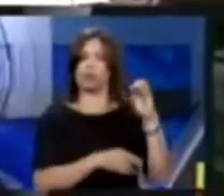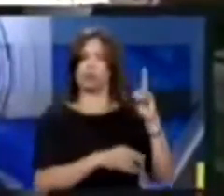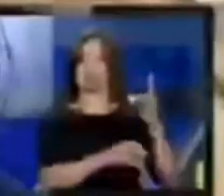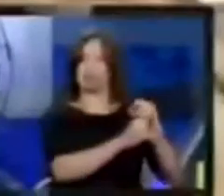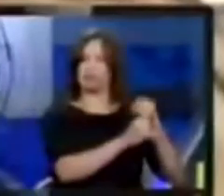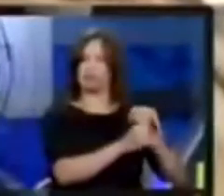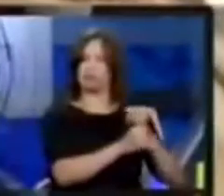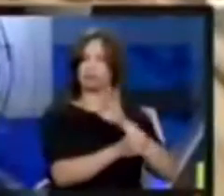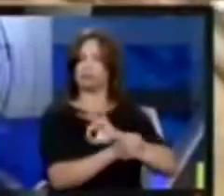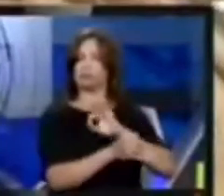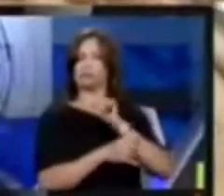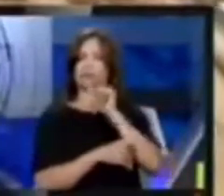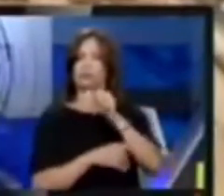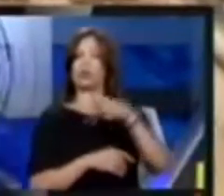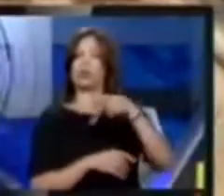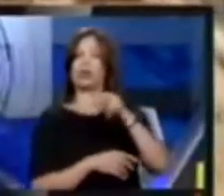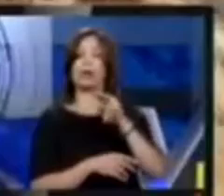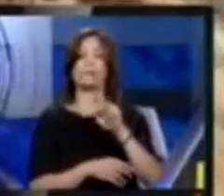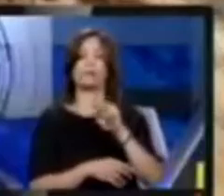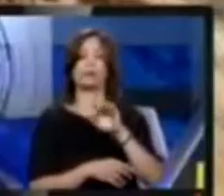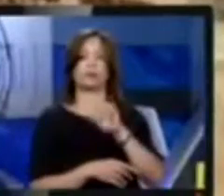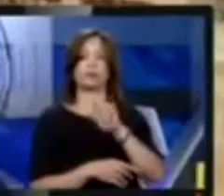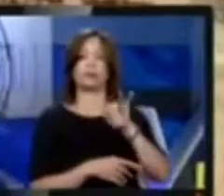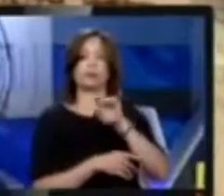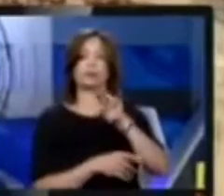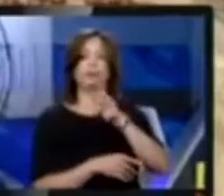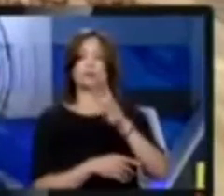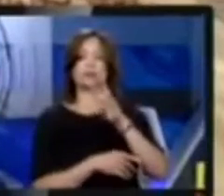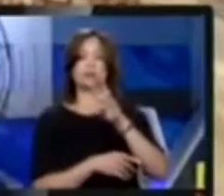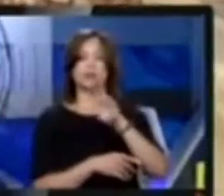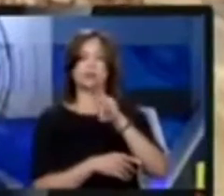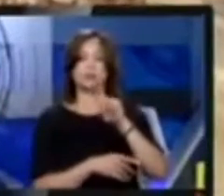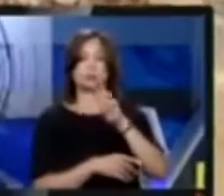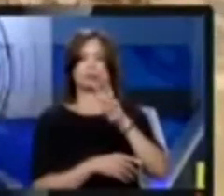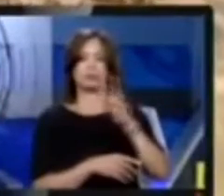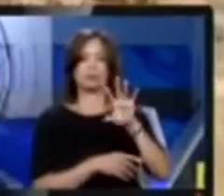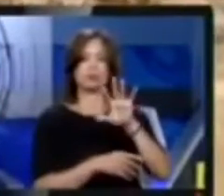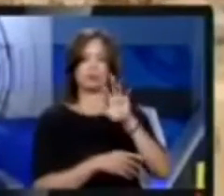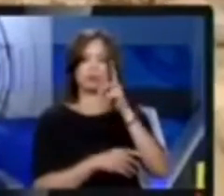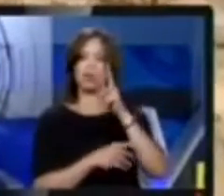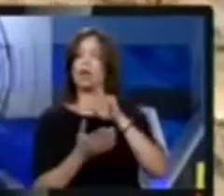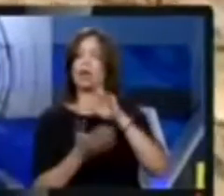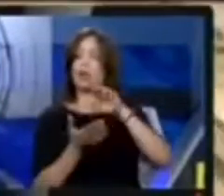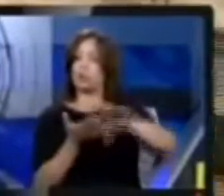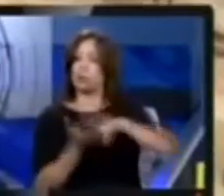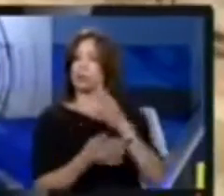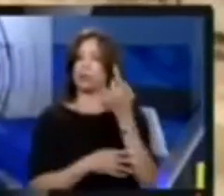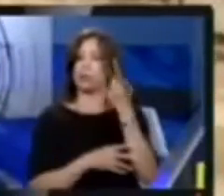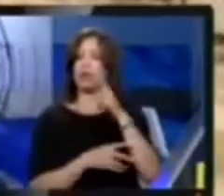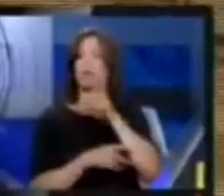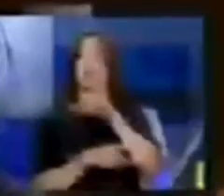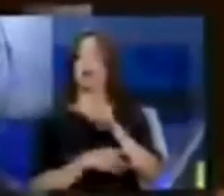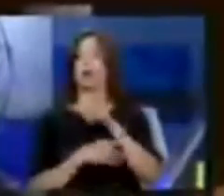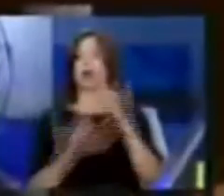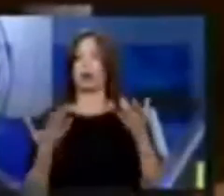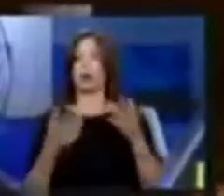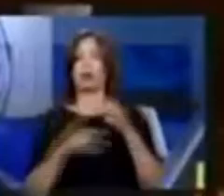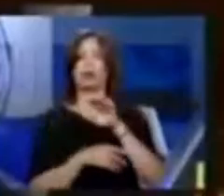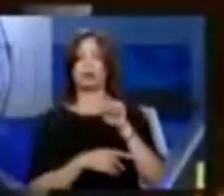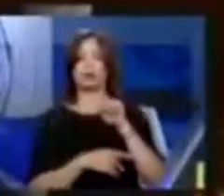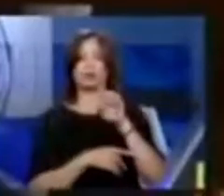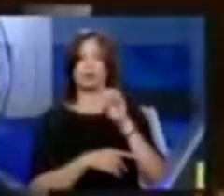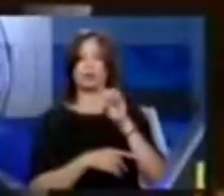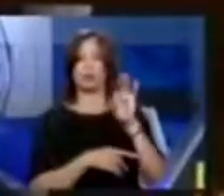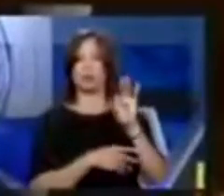Odebrecht. En el caso de Punta Catalina, por 656 millones de dólares en el 2015, votaron a favor